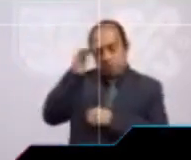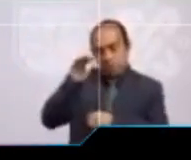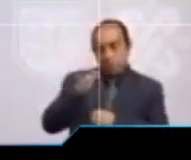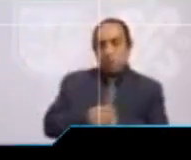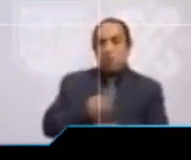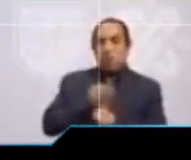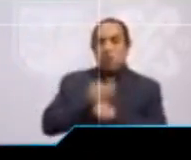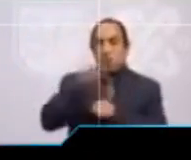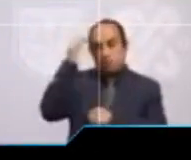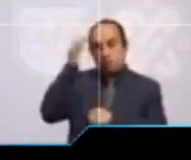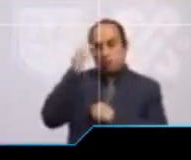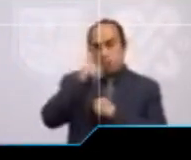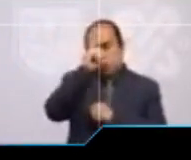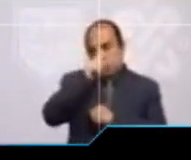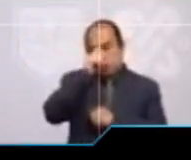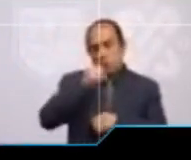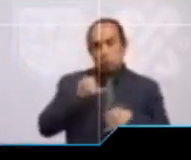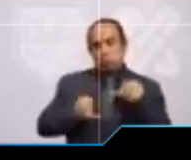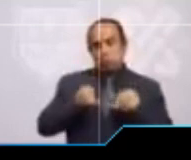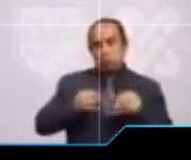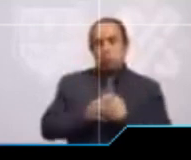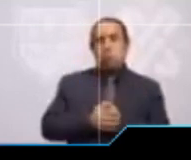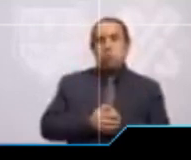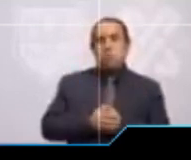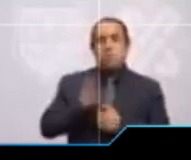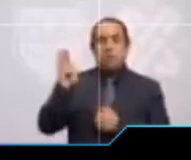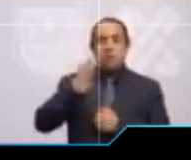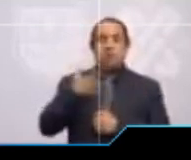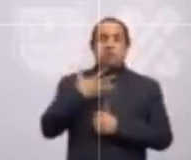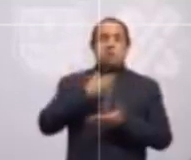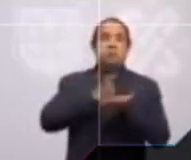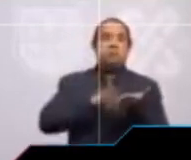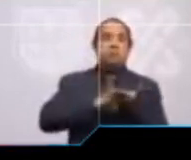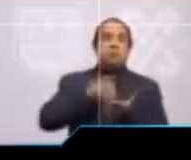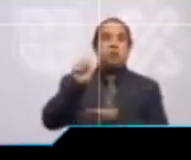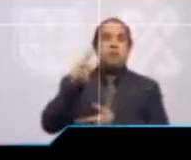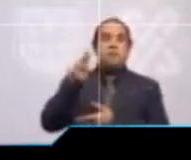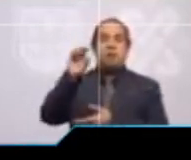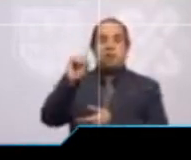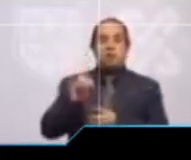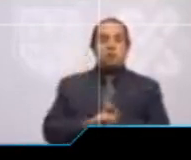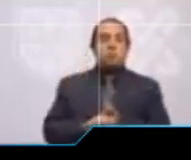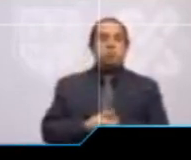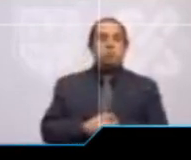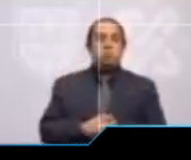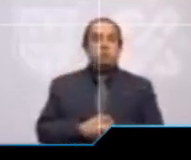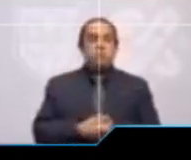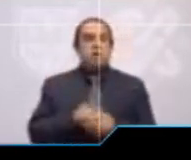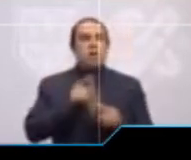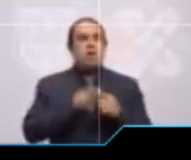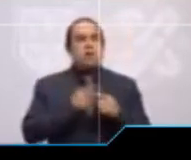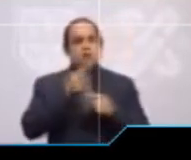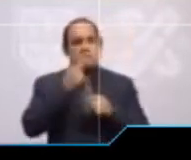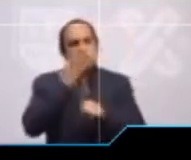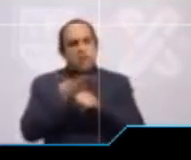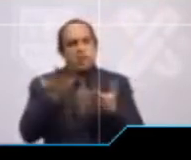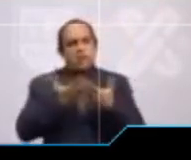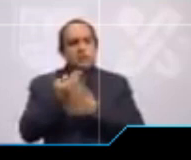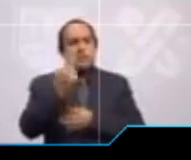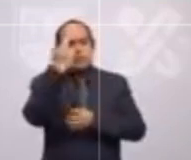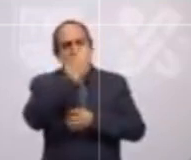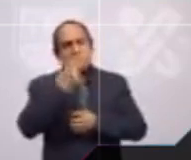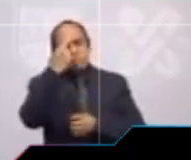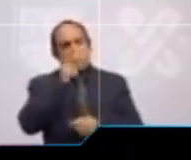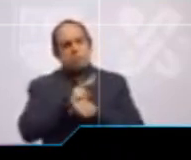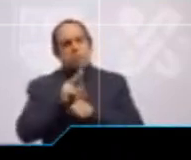está analizando en este momento el consejero jurídico, parece que tiene un amparo. ¿A quién le compete hacer estas